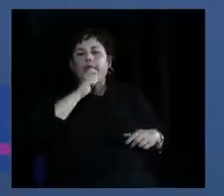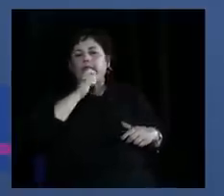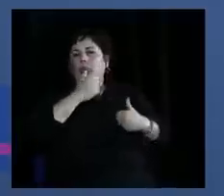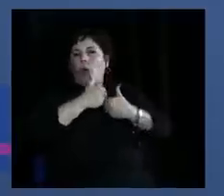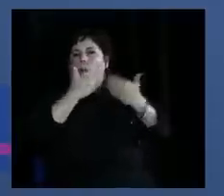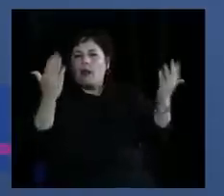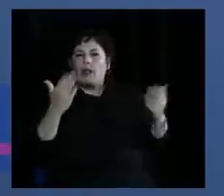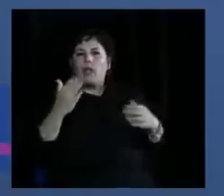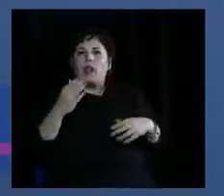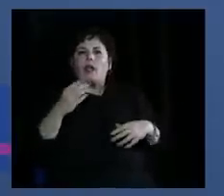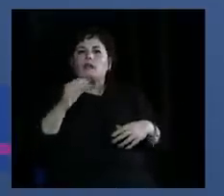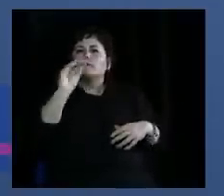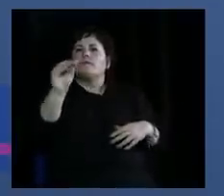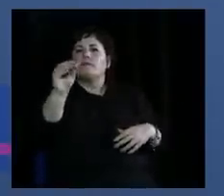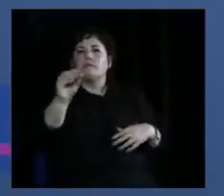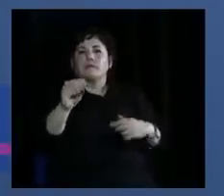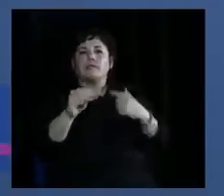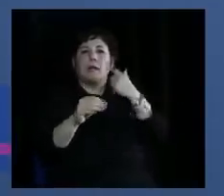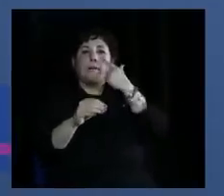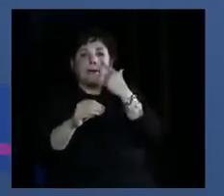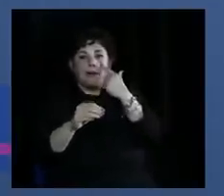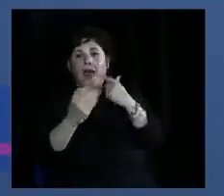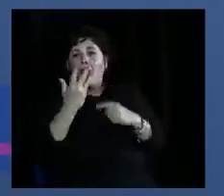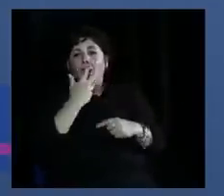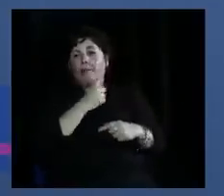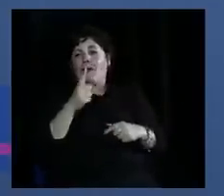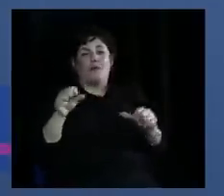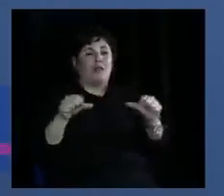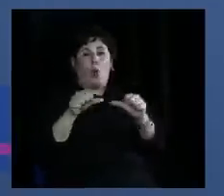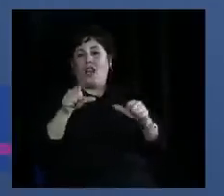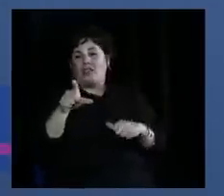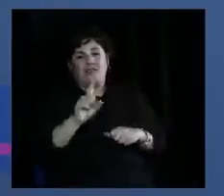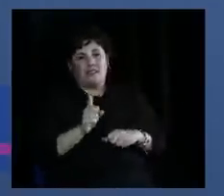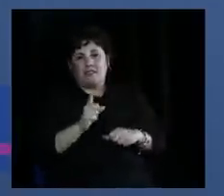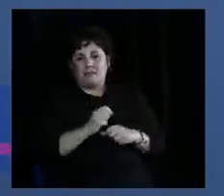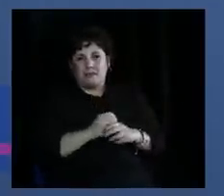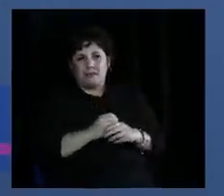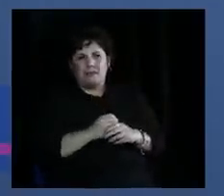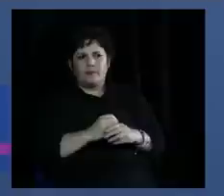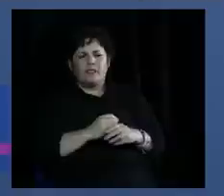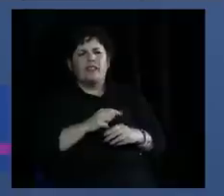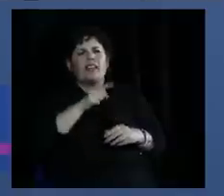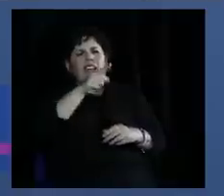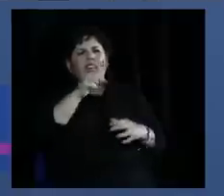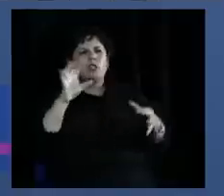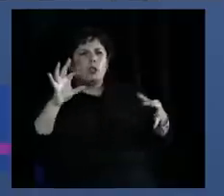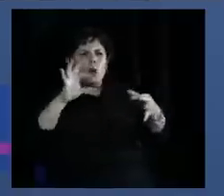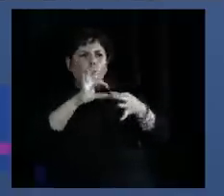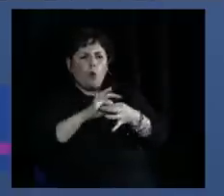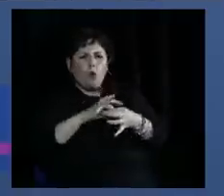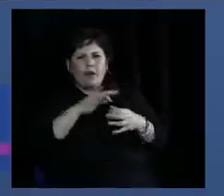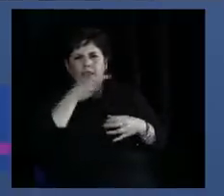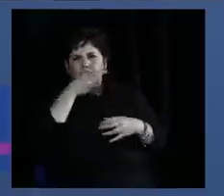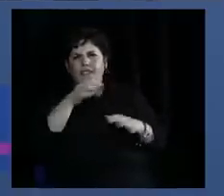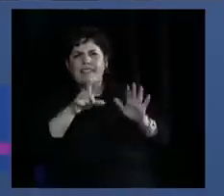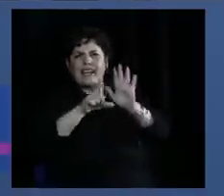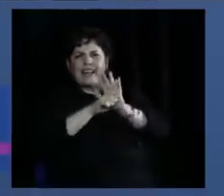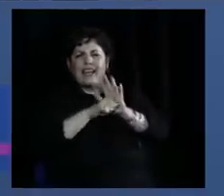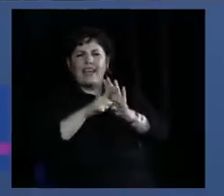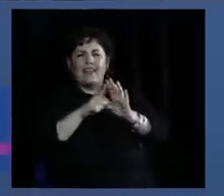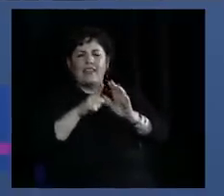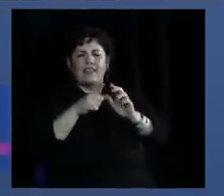determinada fuente todos los días, mira que no me está gustando lo que estás haciendo. Esto se conecta justamente con lo que mencionábamos de la ley de medios,